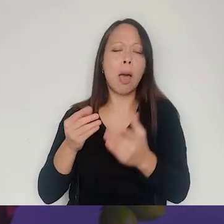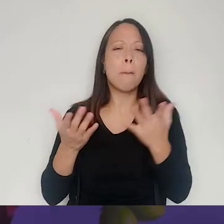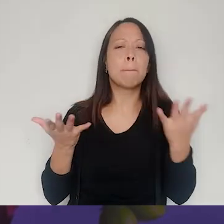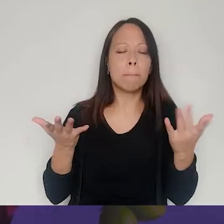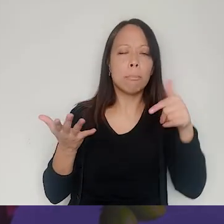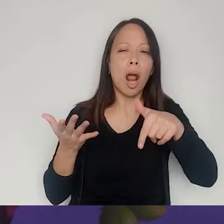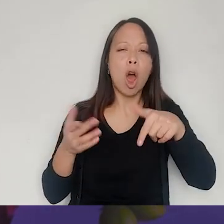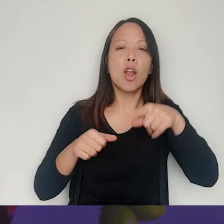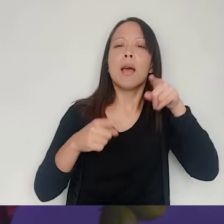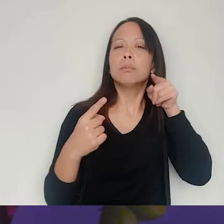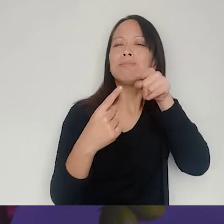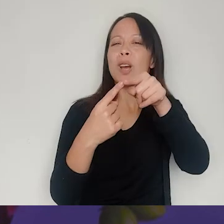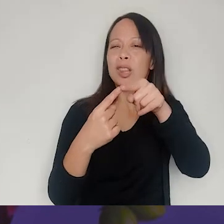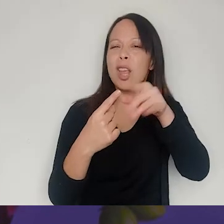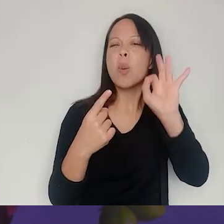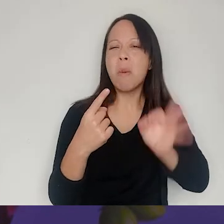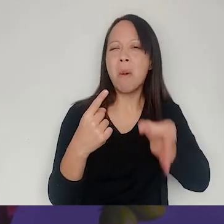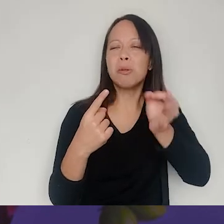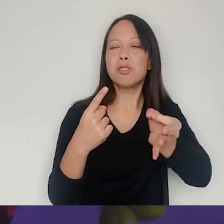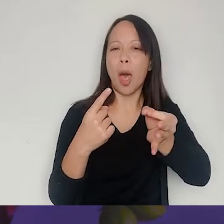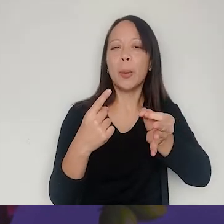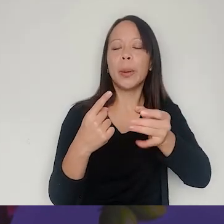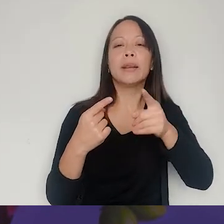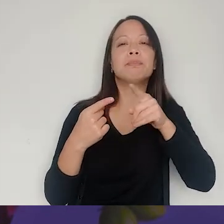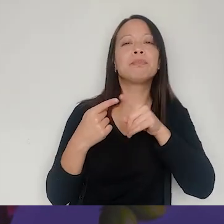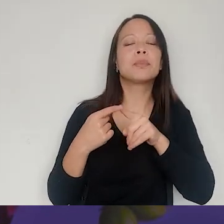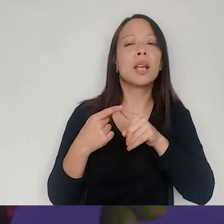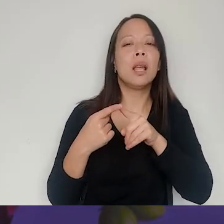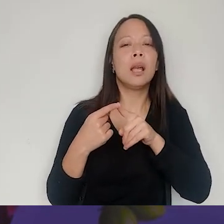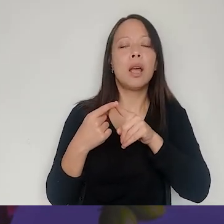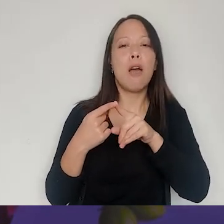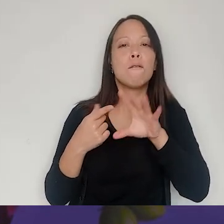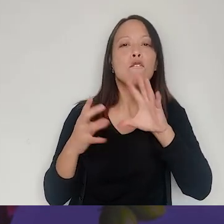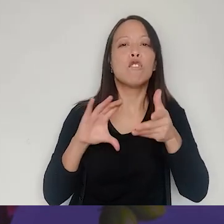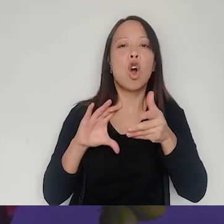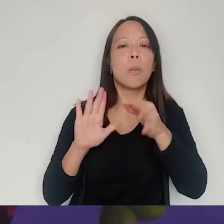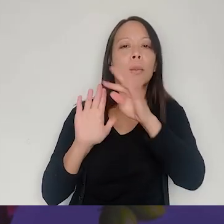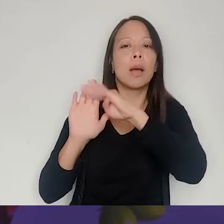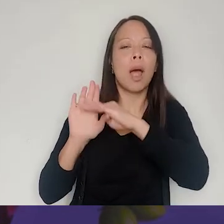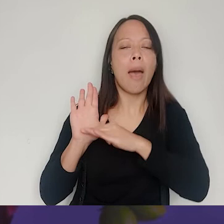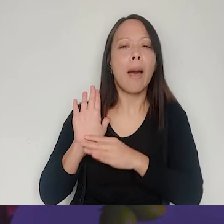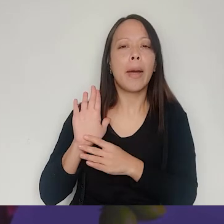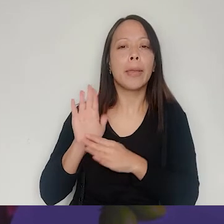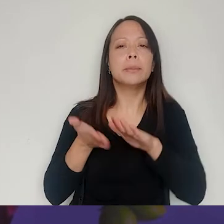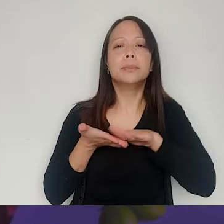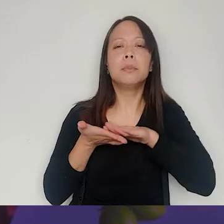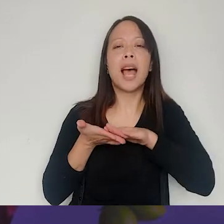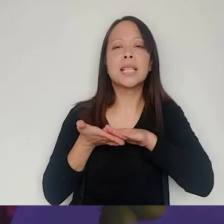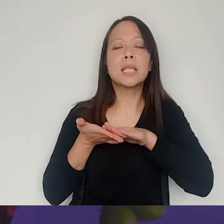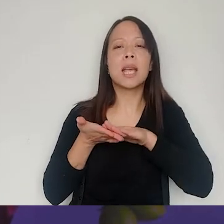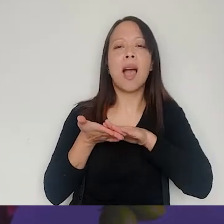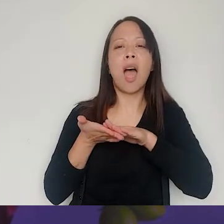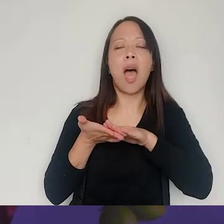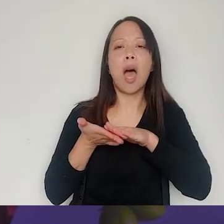¿no? Y nuestras principales reivindicaciones son que exista una cartera básica de prueba del talón,